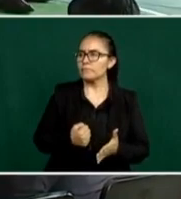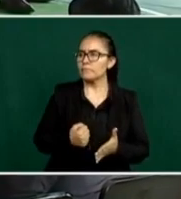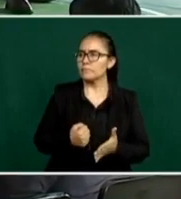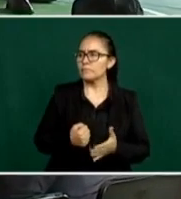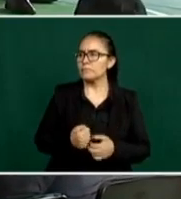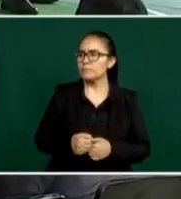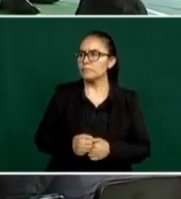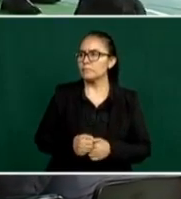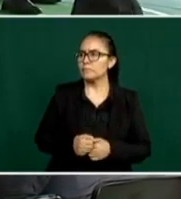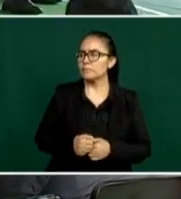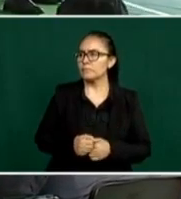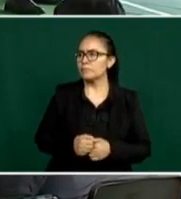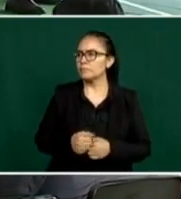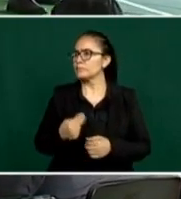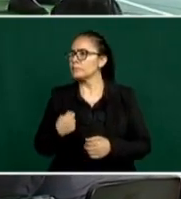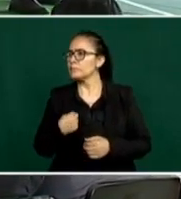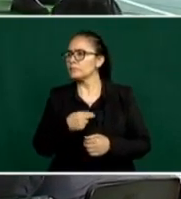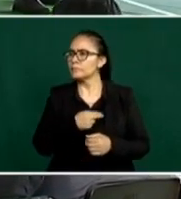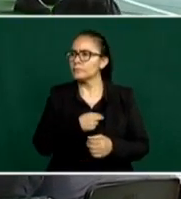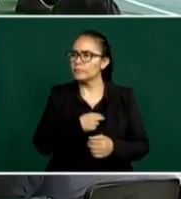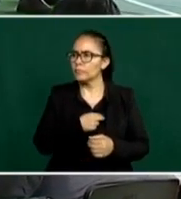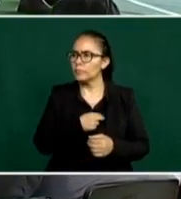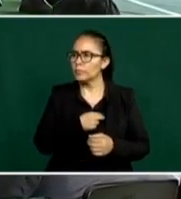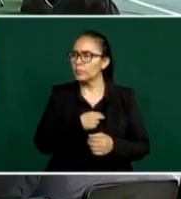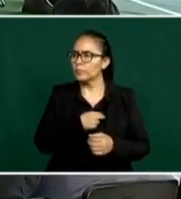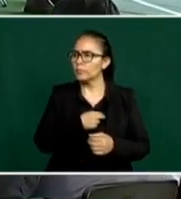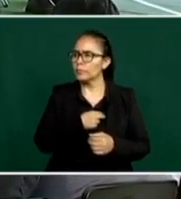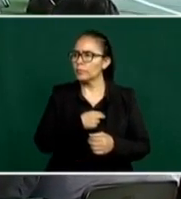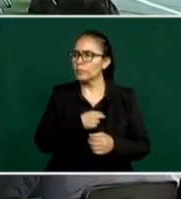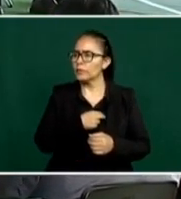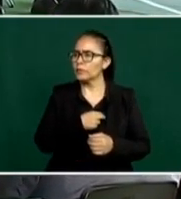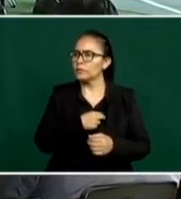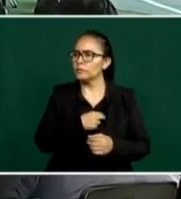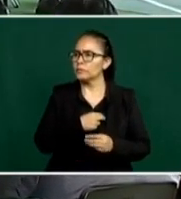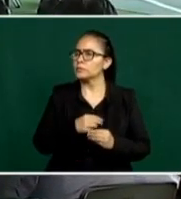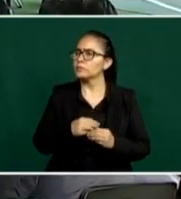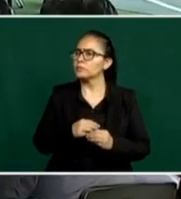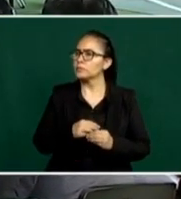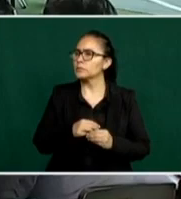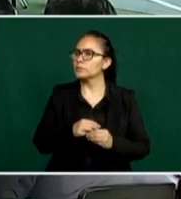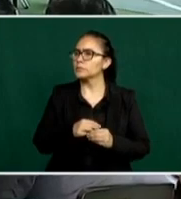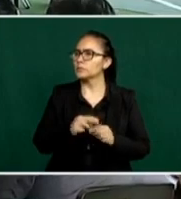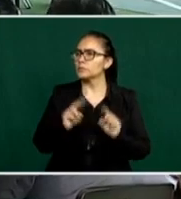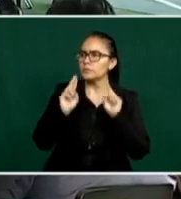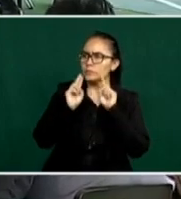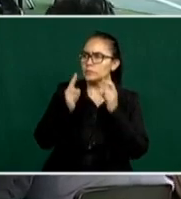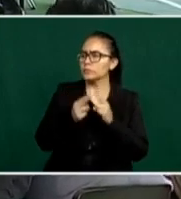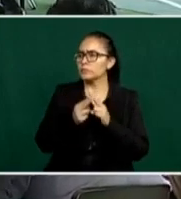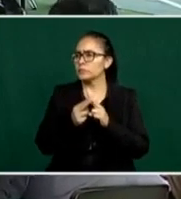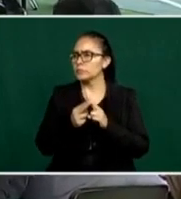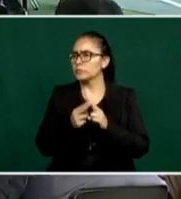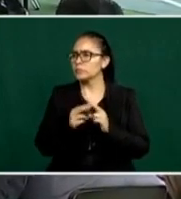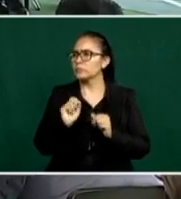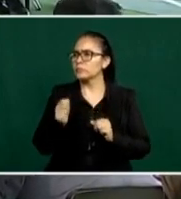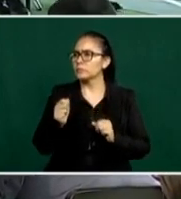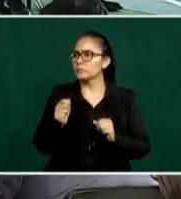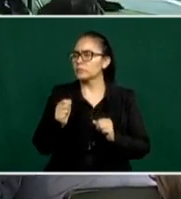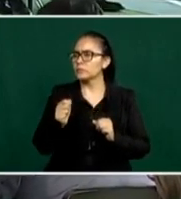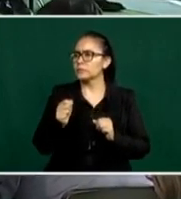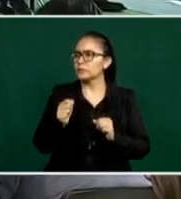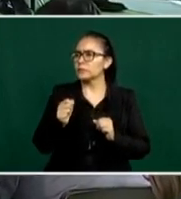Ve uno un periódico y la nota principal es la recesión en